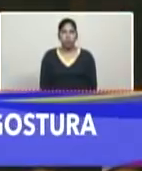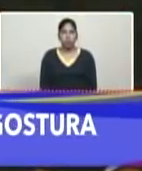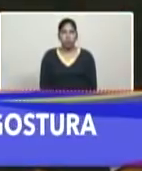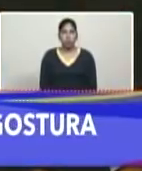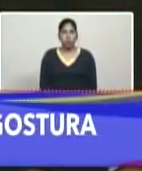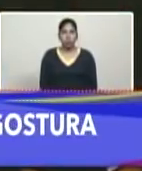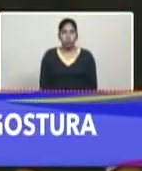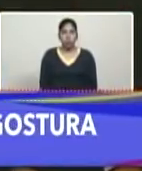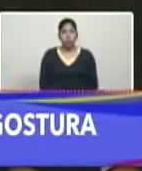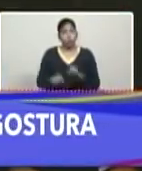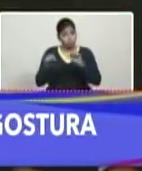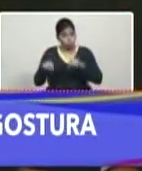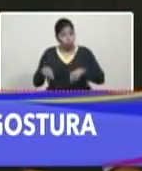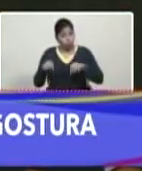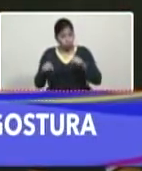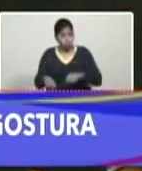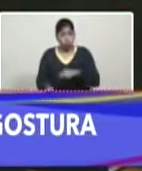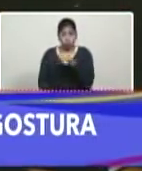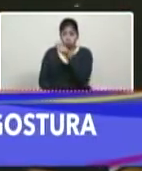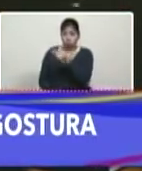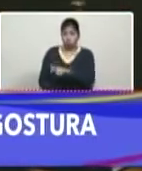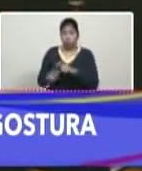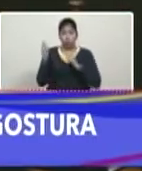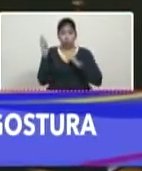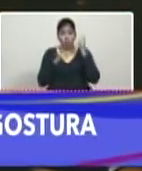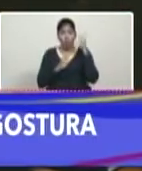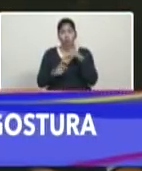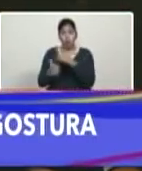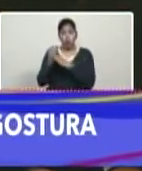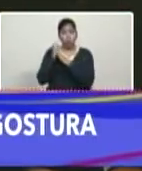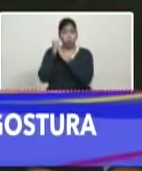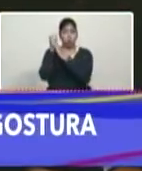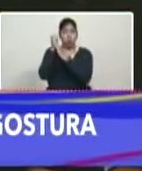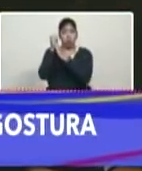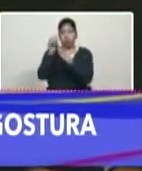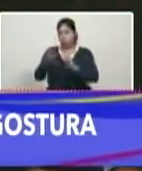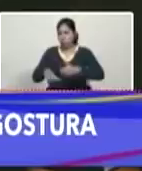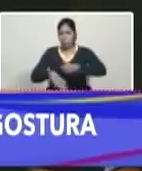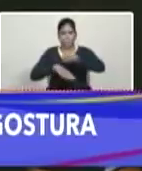Sí, Hugo Chávez, nuestro comandante supremo,